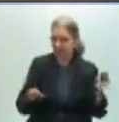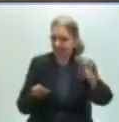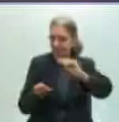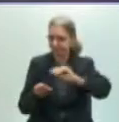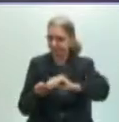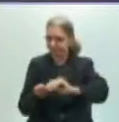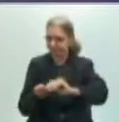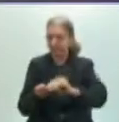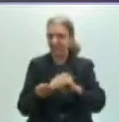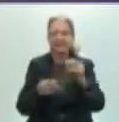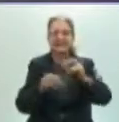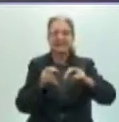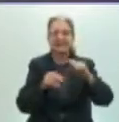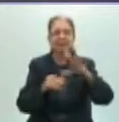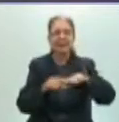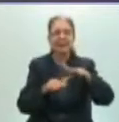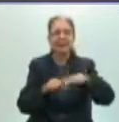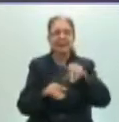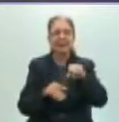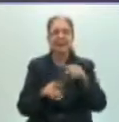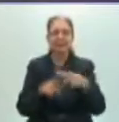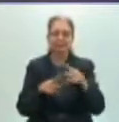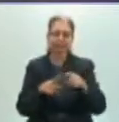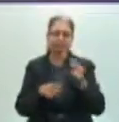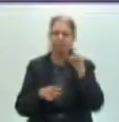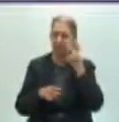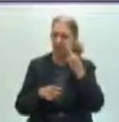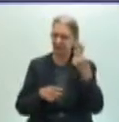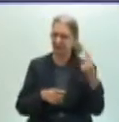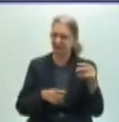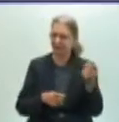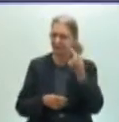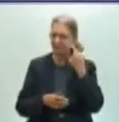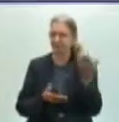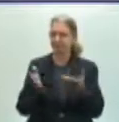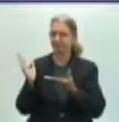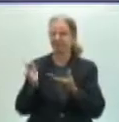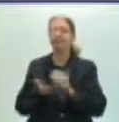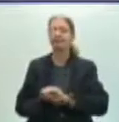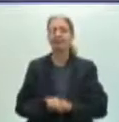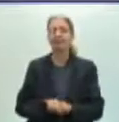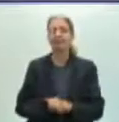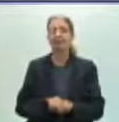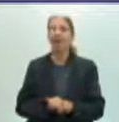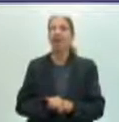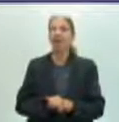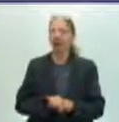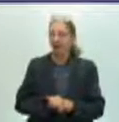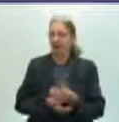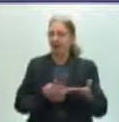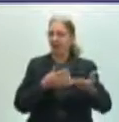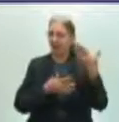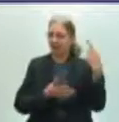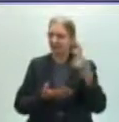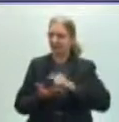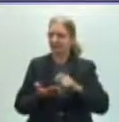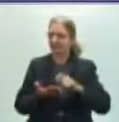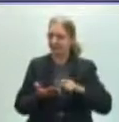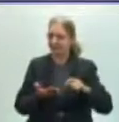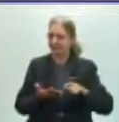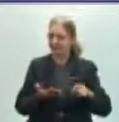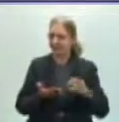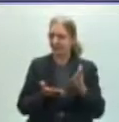la siembra de estos productos. Veamos el ejercicio. Pero antes debes copiar el tema de la